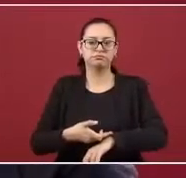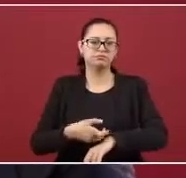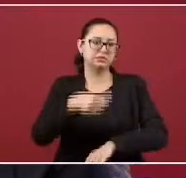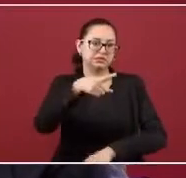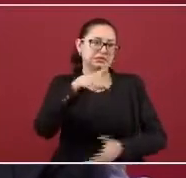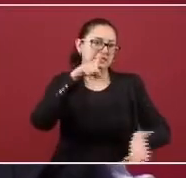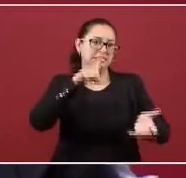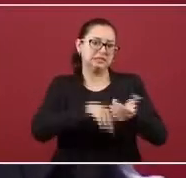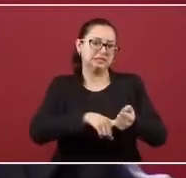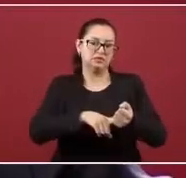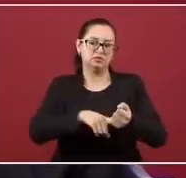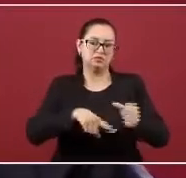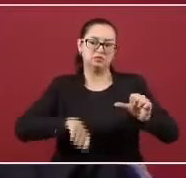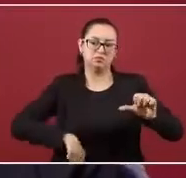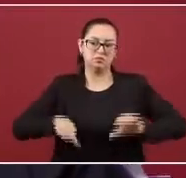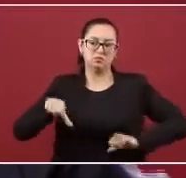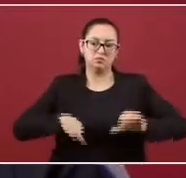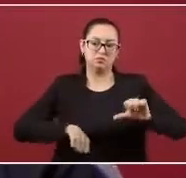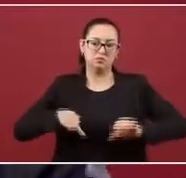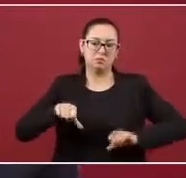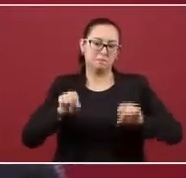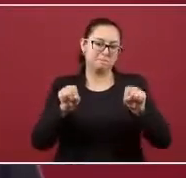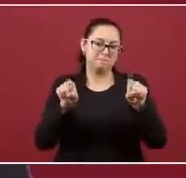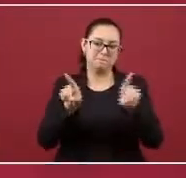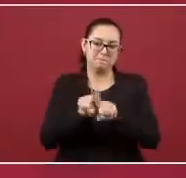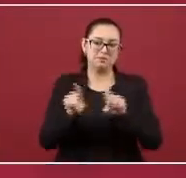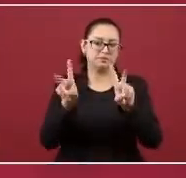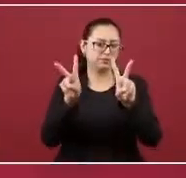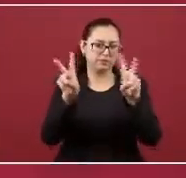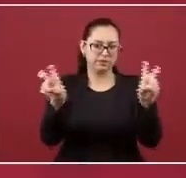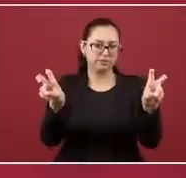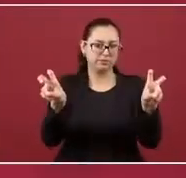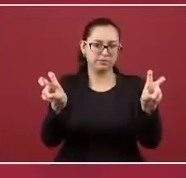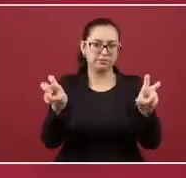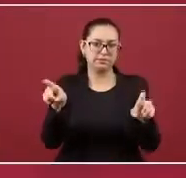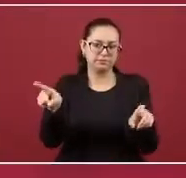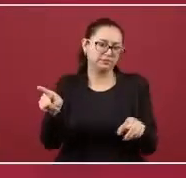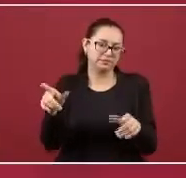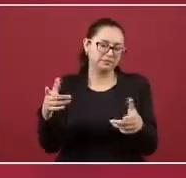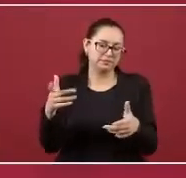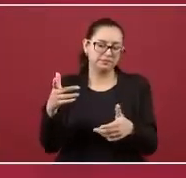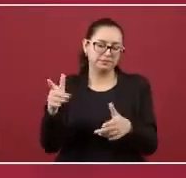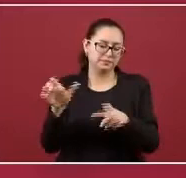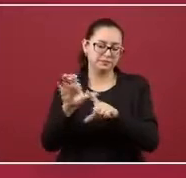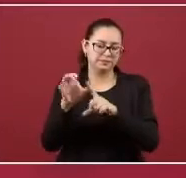actividades que tienen que ver con esta comisión.